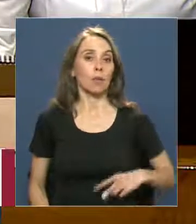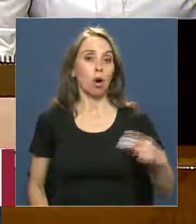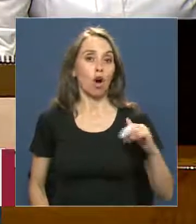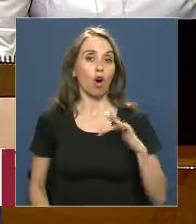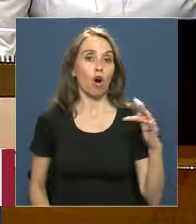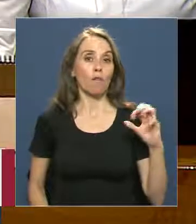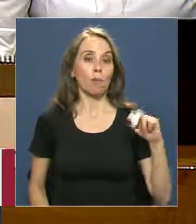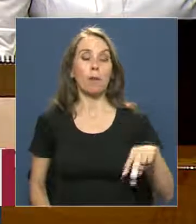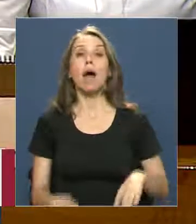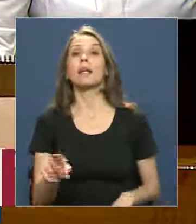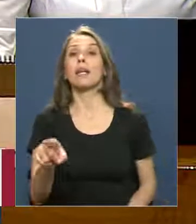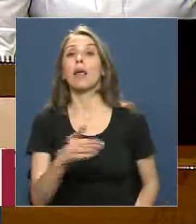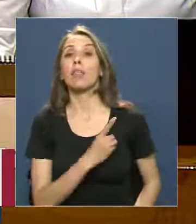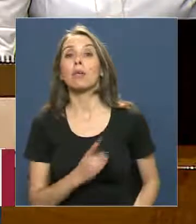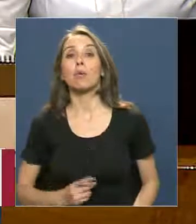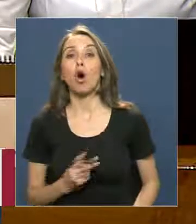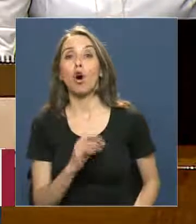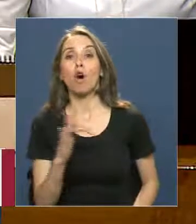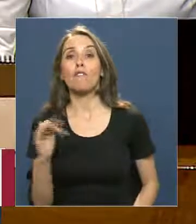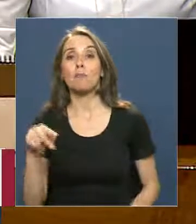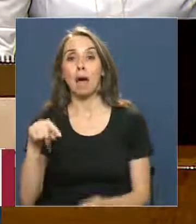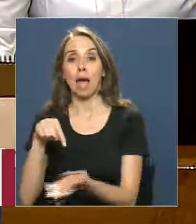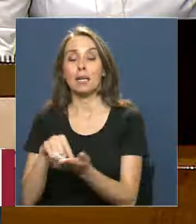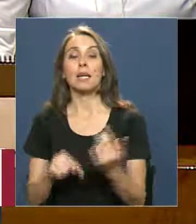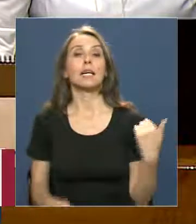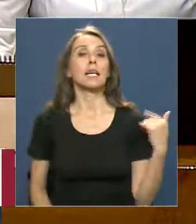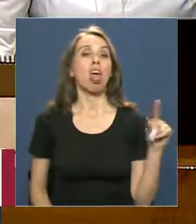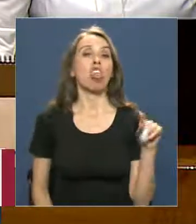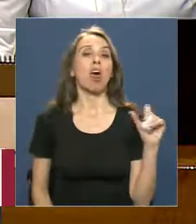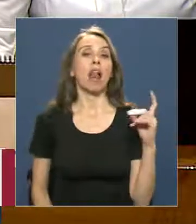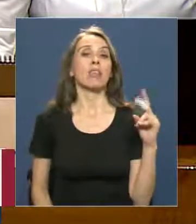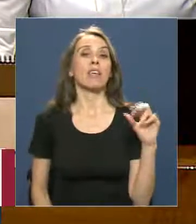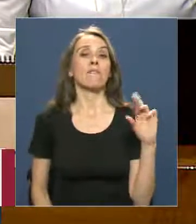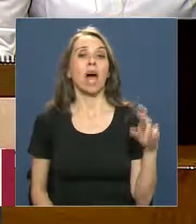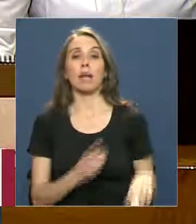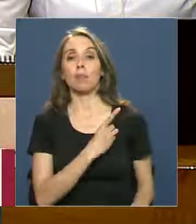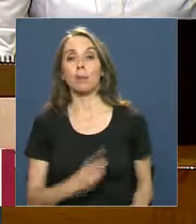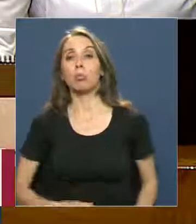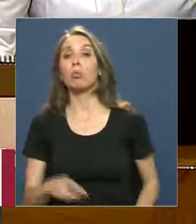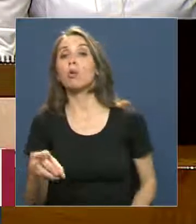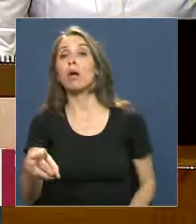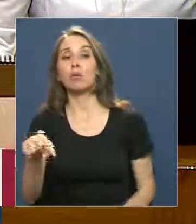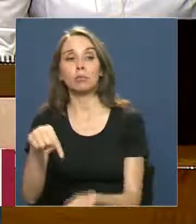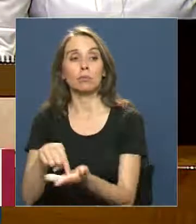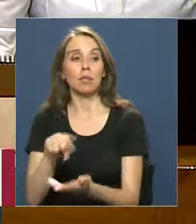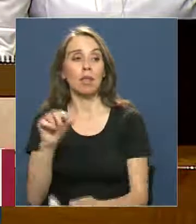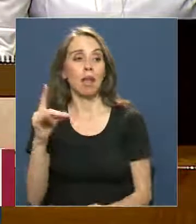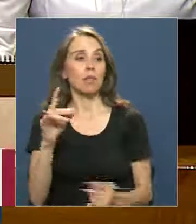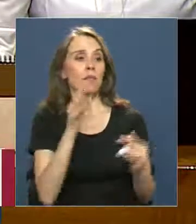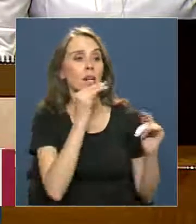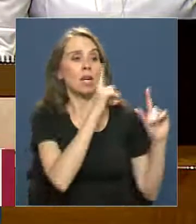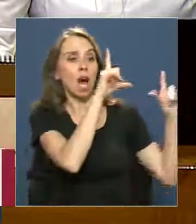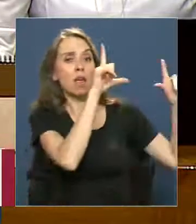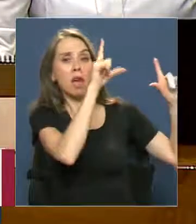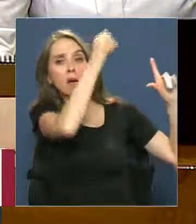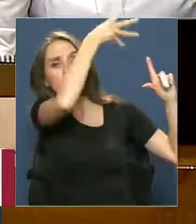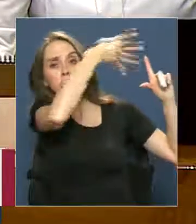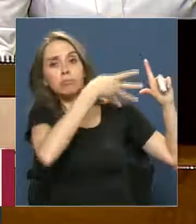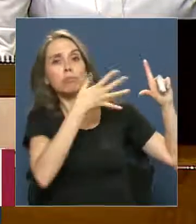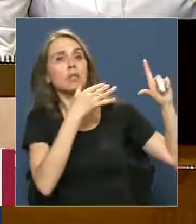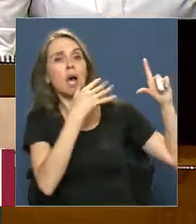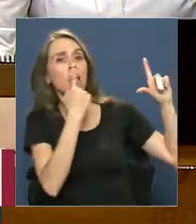Diputada Hoffman. Diputado Saldívar. Diputado Saldívar. No está nada, no hay nada en la pantalla.